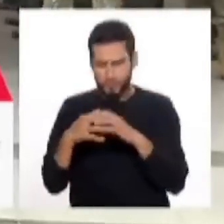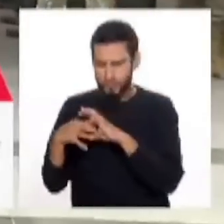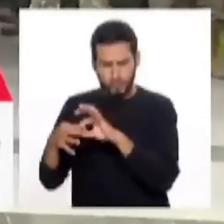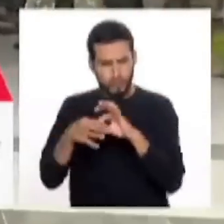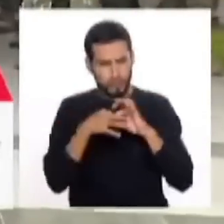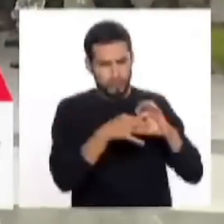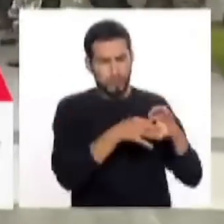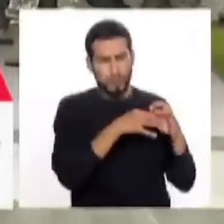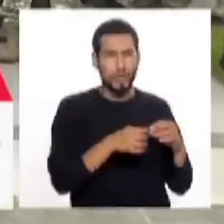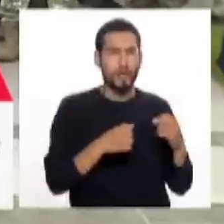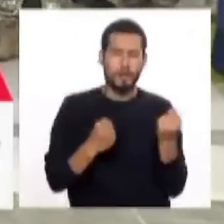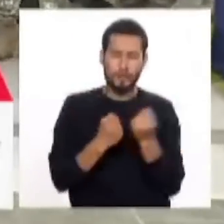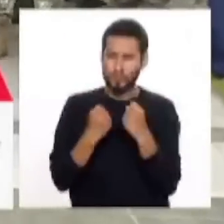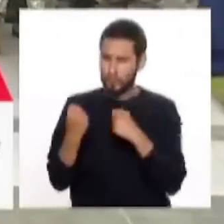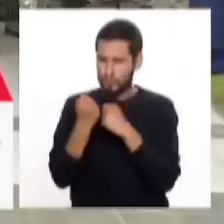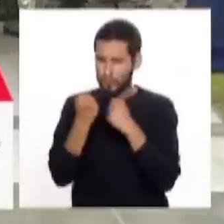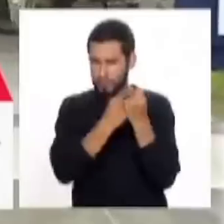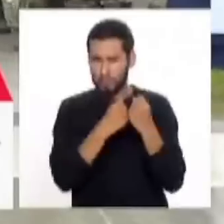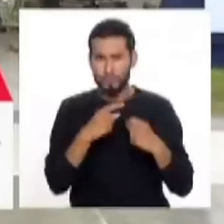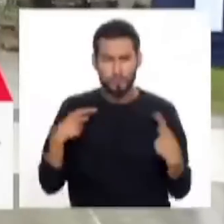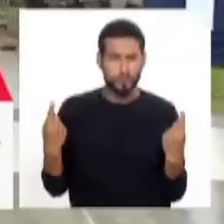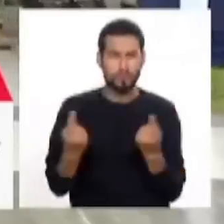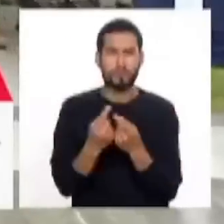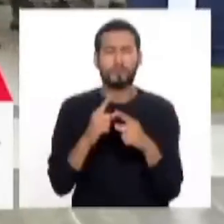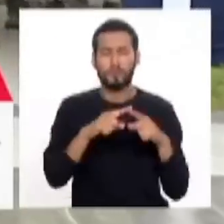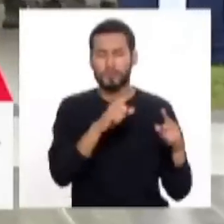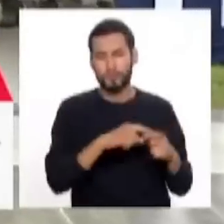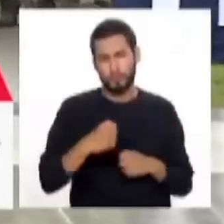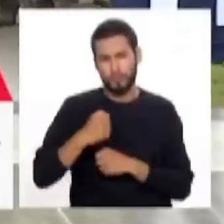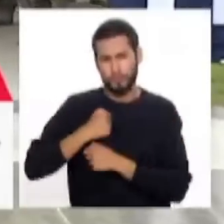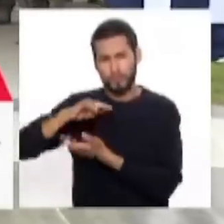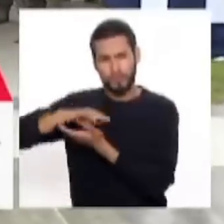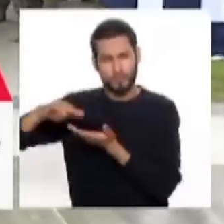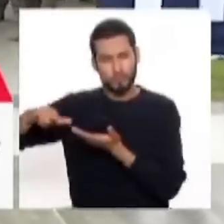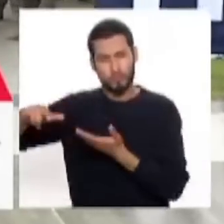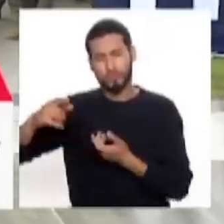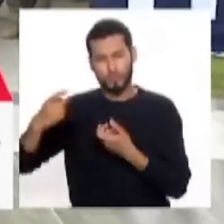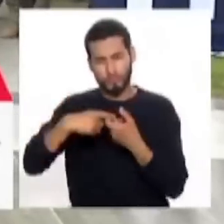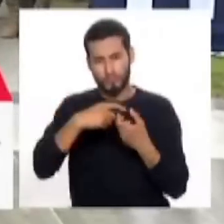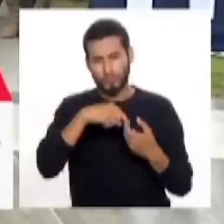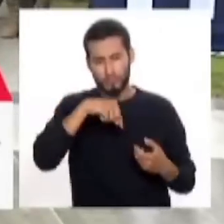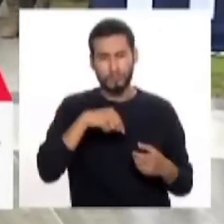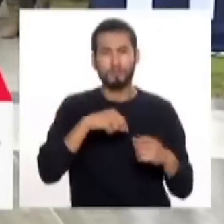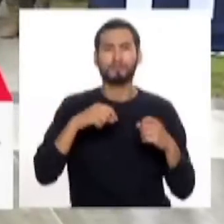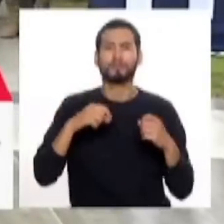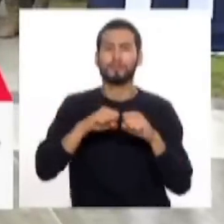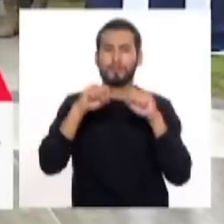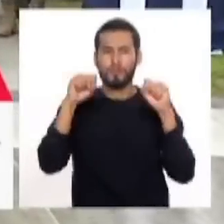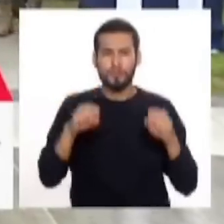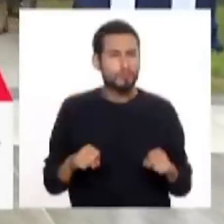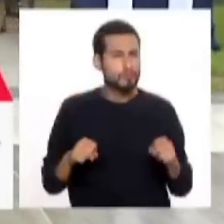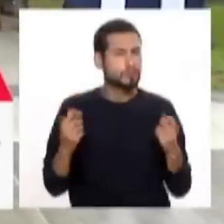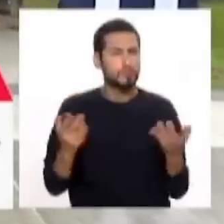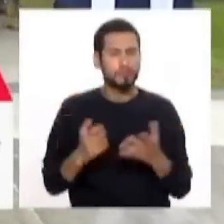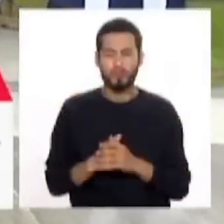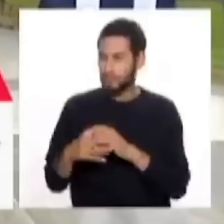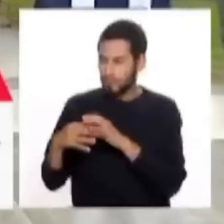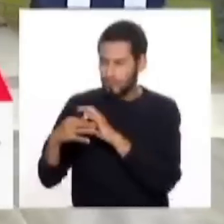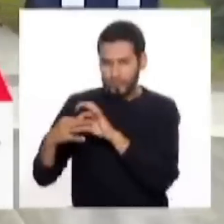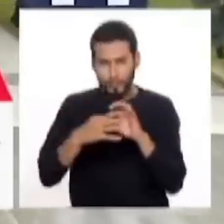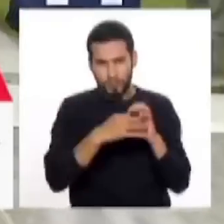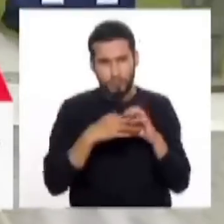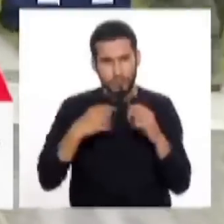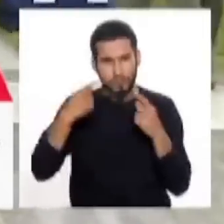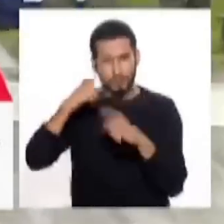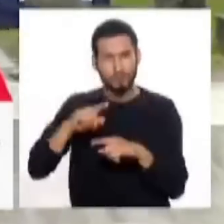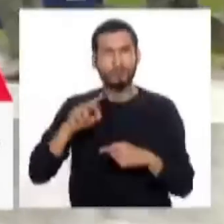de amistad y apoyo mutuo entre las fuerzas aéreas participantes. Este sistema involucra la cooperación